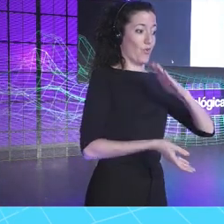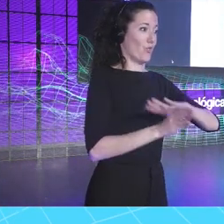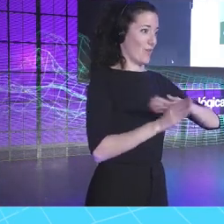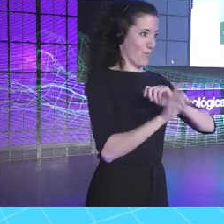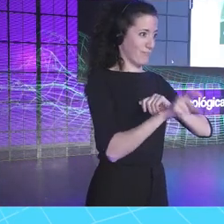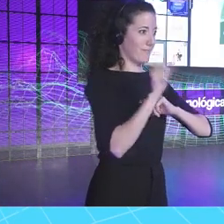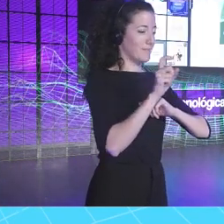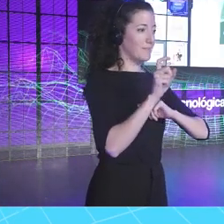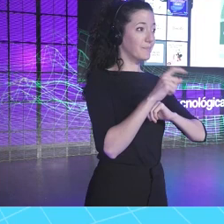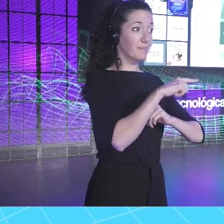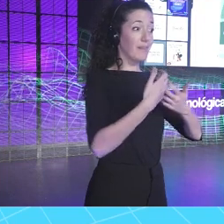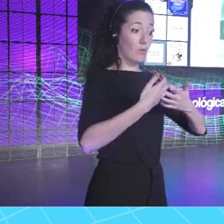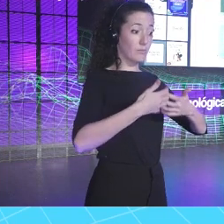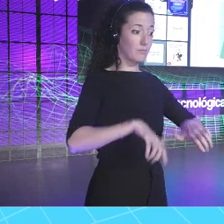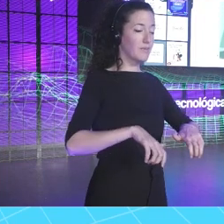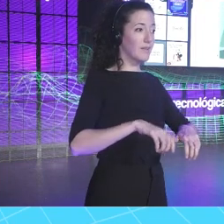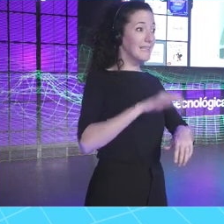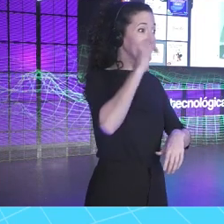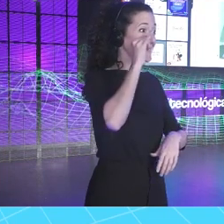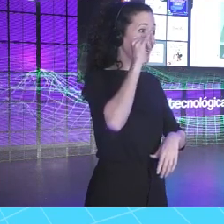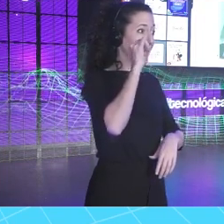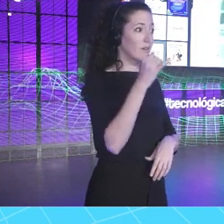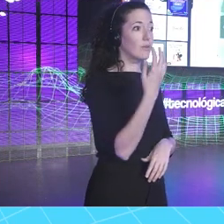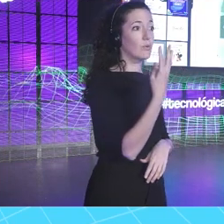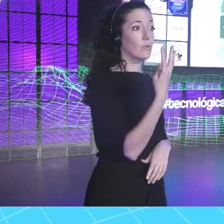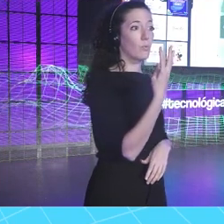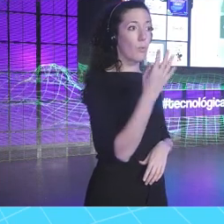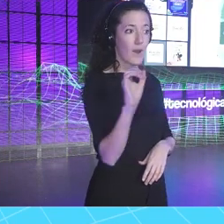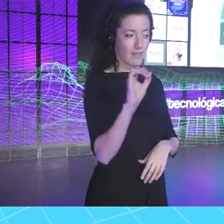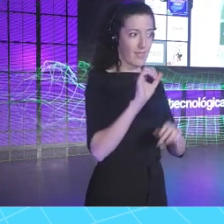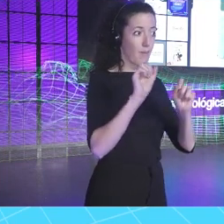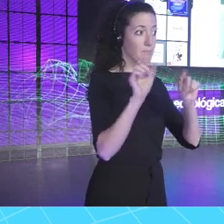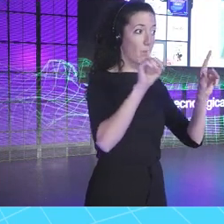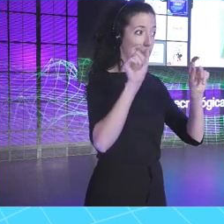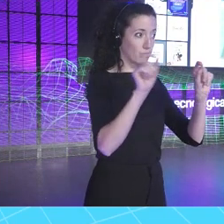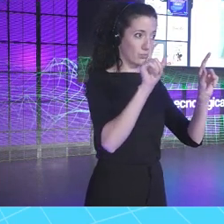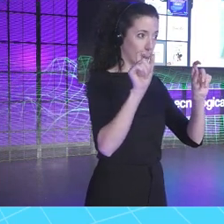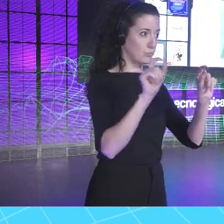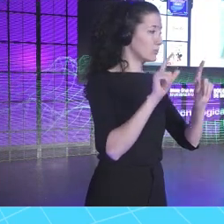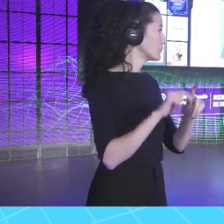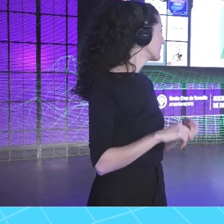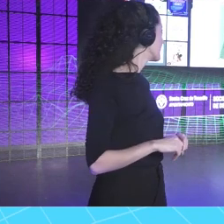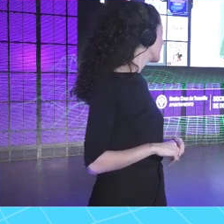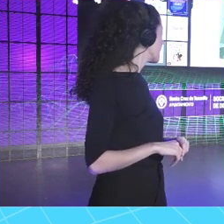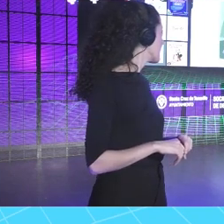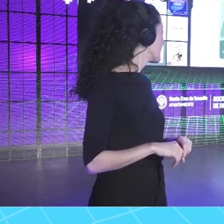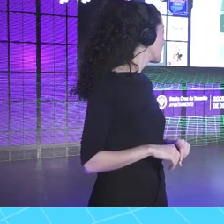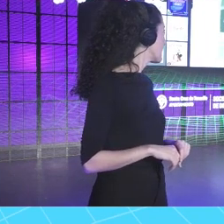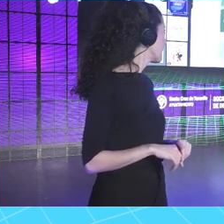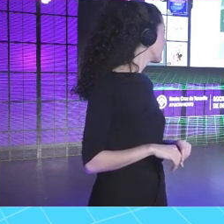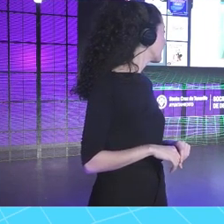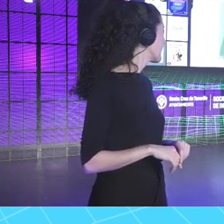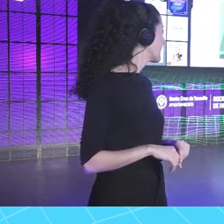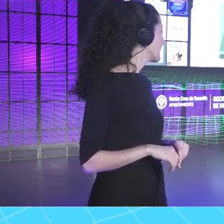los primeros 40 posts de Instagram nunca subestimes el poder de una caminata caminar es una forma de encontrar